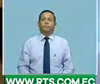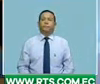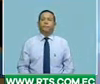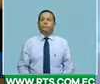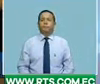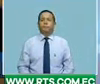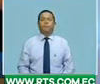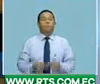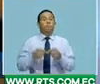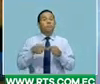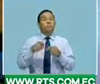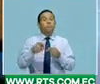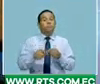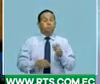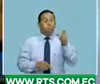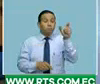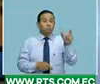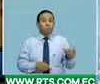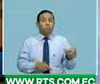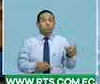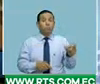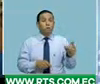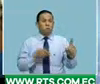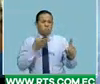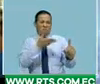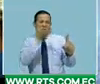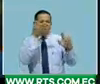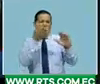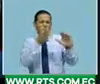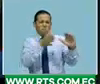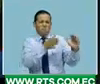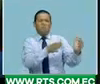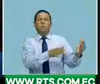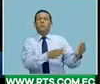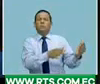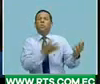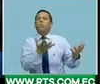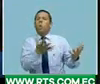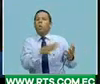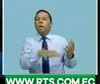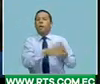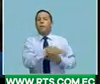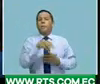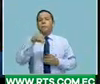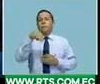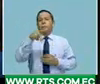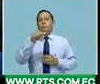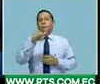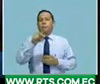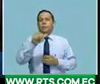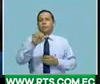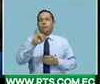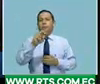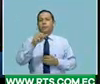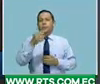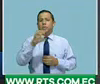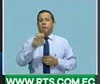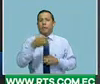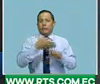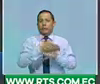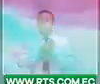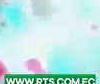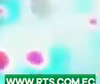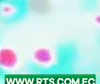Y en breve, acribillan a un hombre en el sector de Mapasingue. Todos los detalles de esa nueva muerte violenta en pocos minutos.